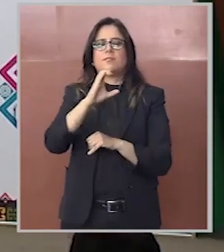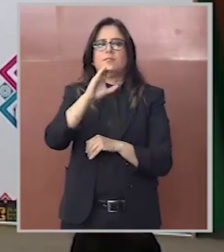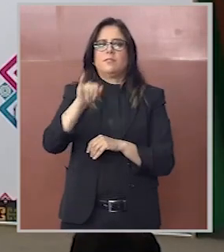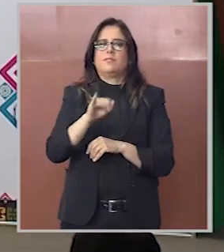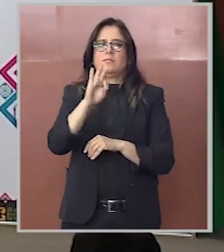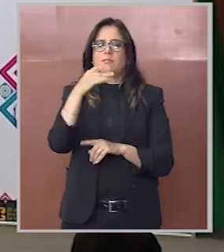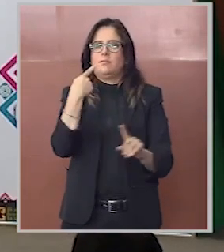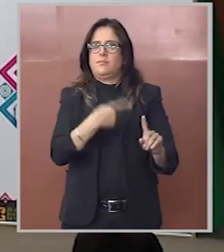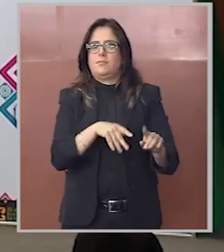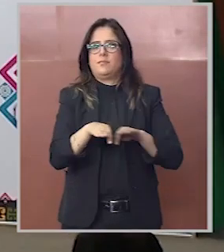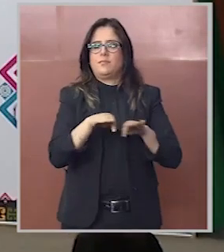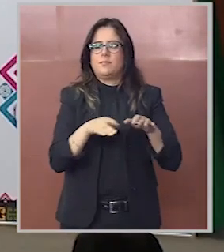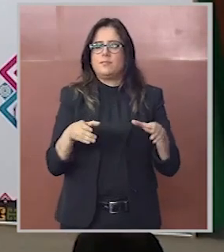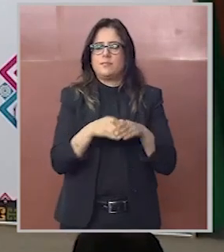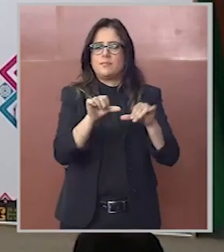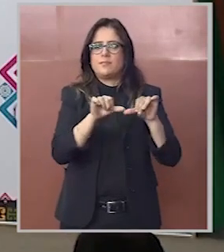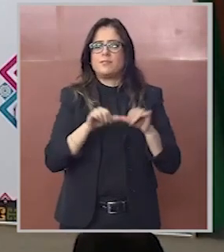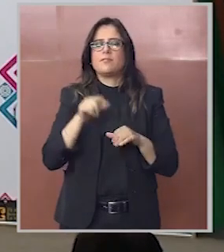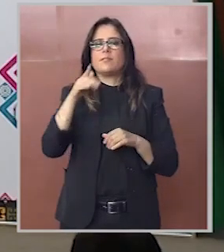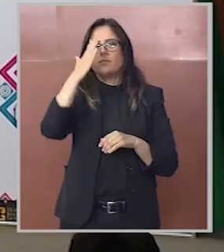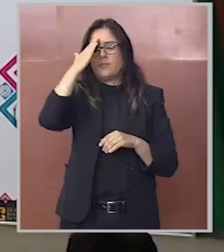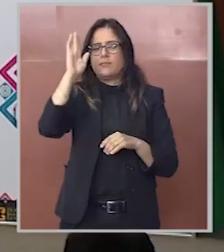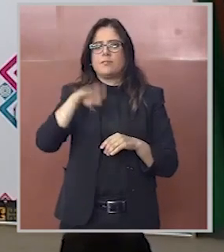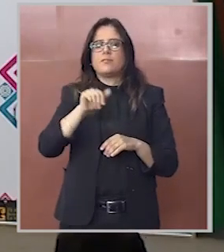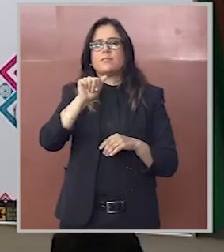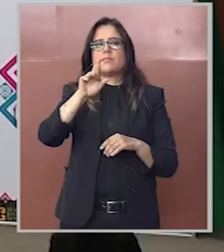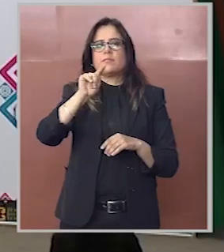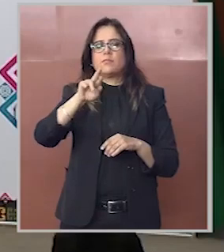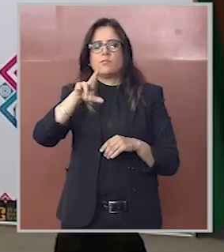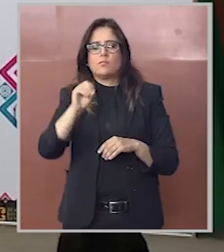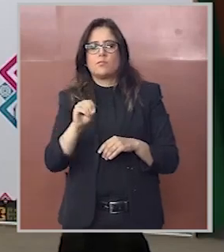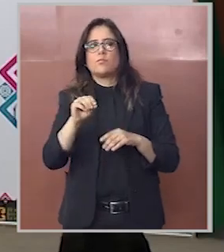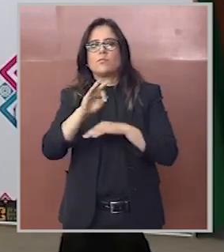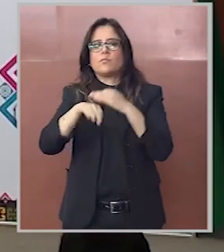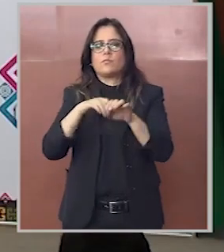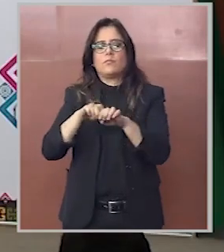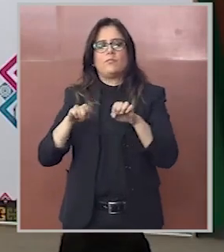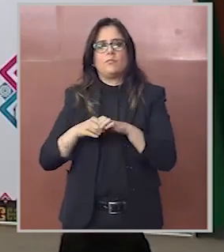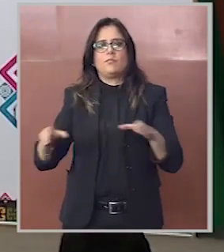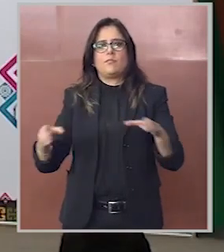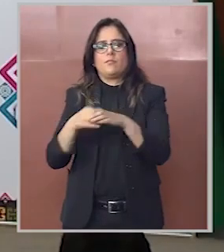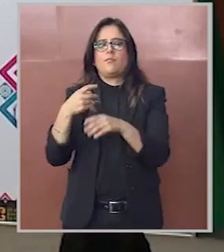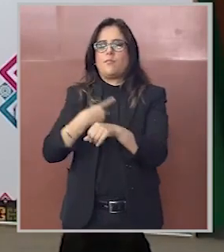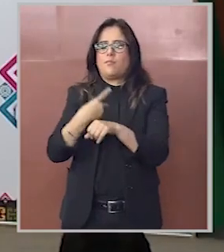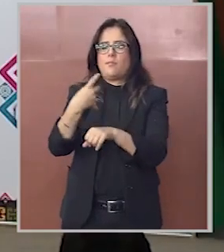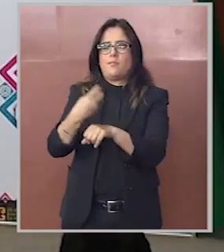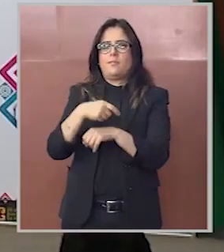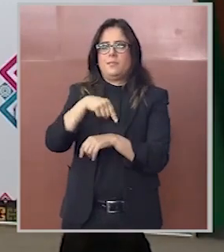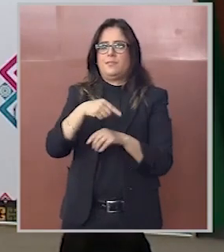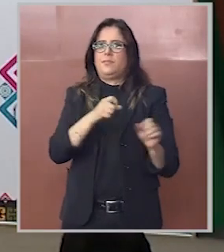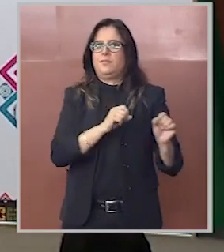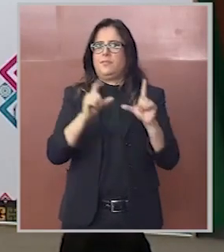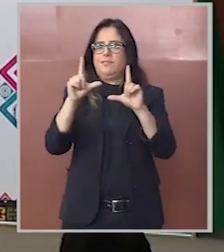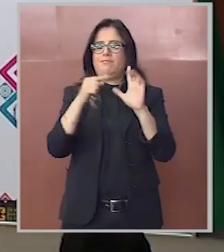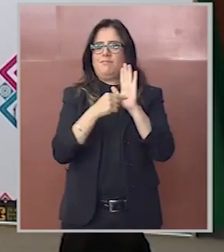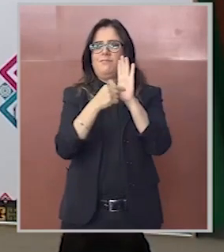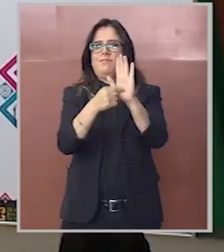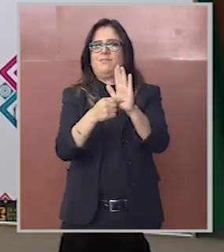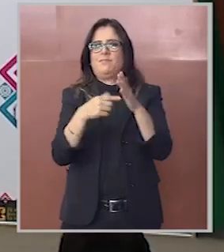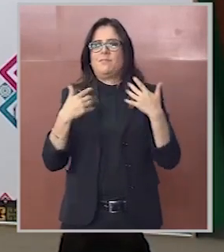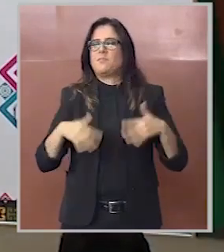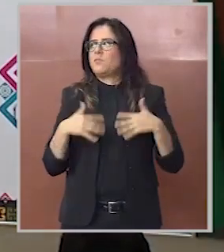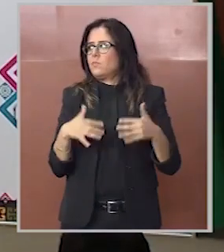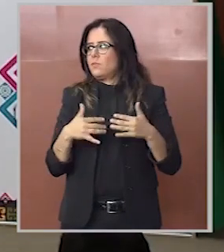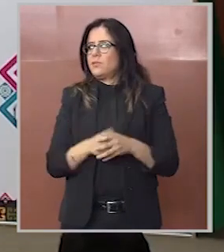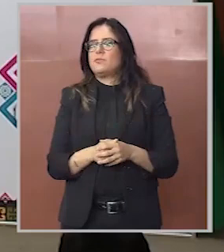Federal al este maestro Arturo y a todo su equipo Pues por invitarnos a esta presentación no y bueno también